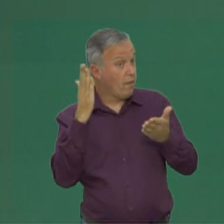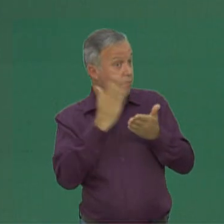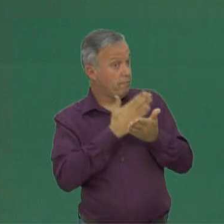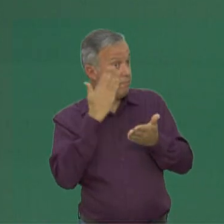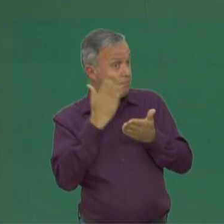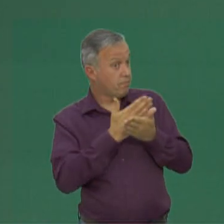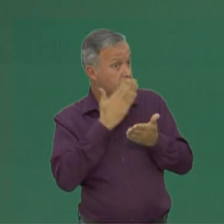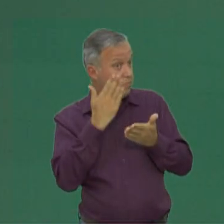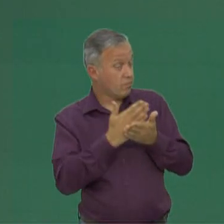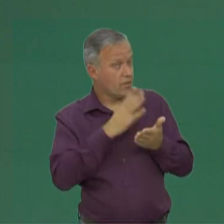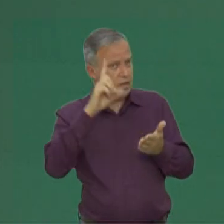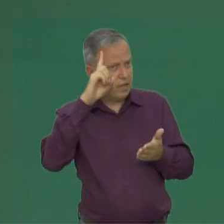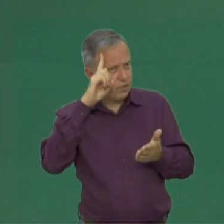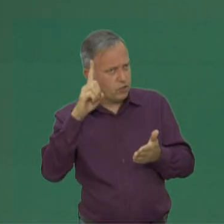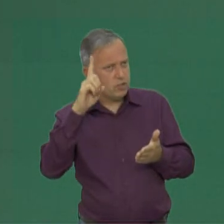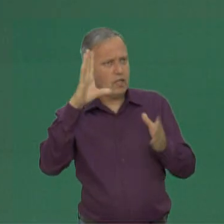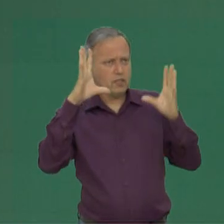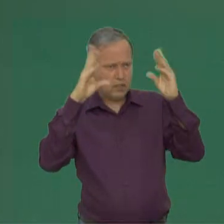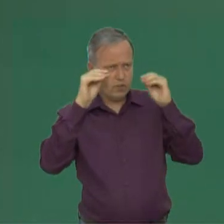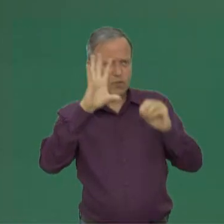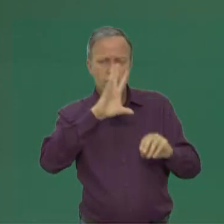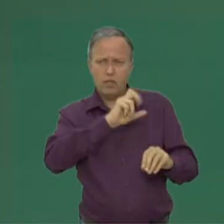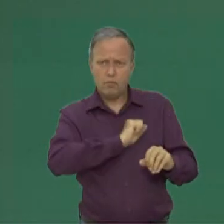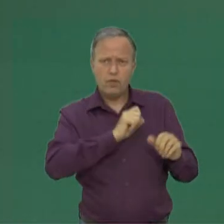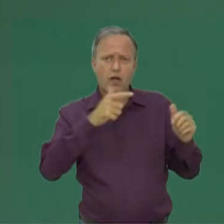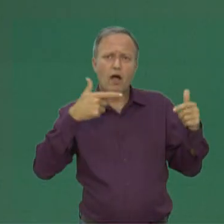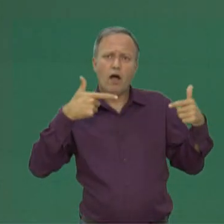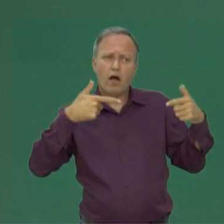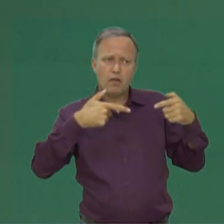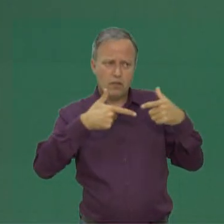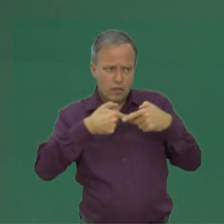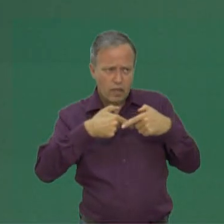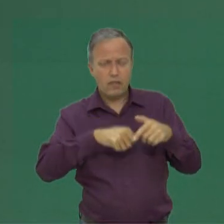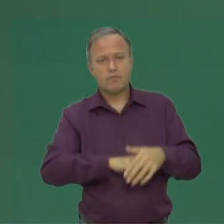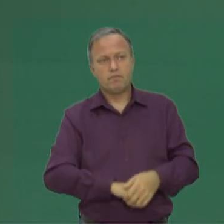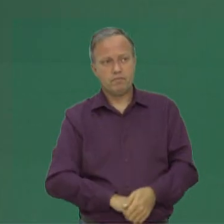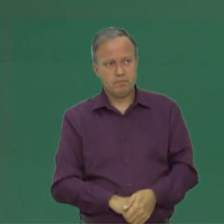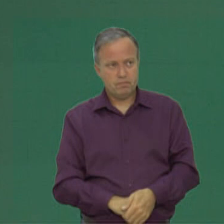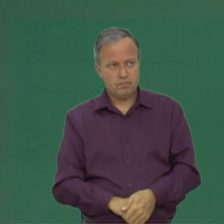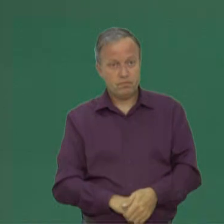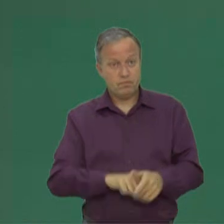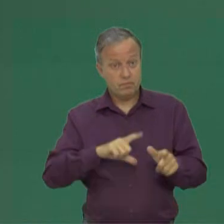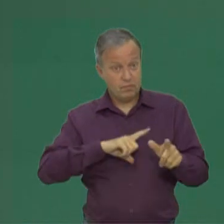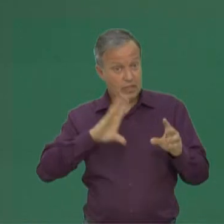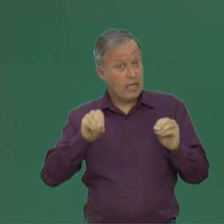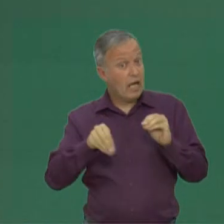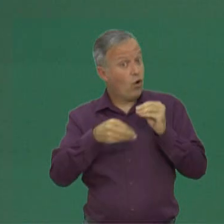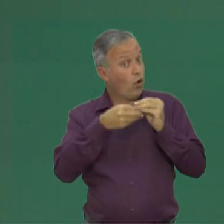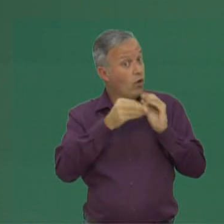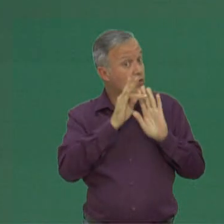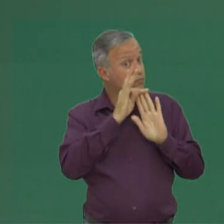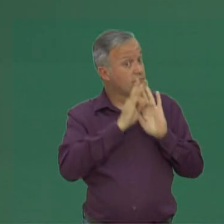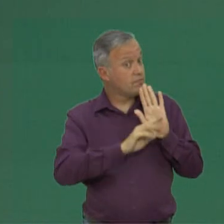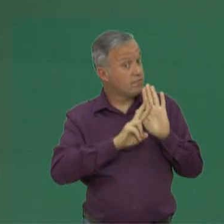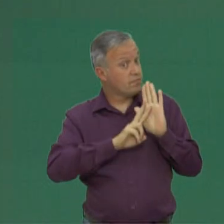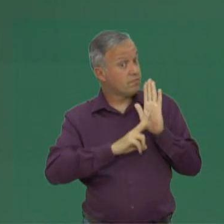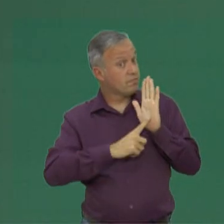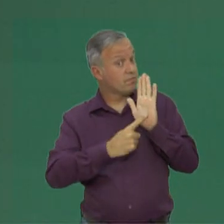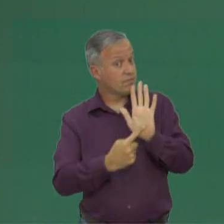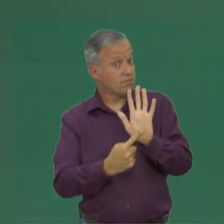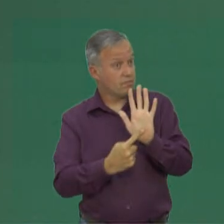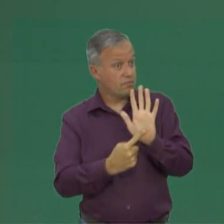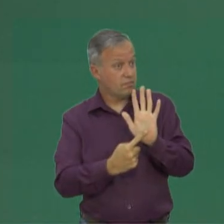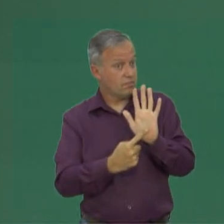Días y Noches de Amor y de Guerra por él. Entonces aquí ya deja esa mensaje, justamente